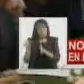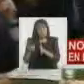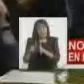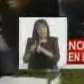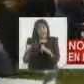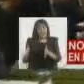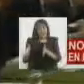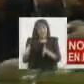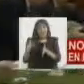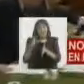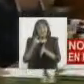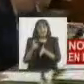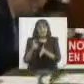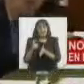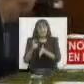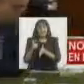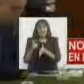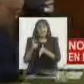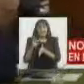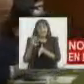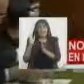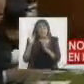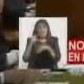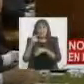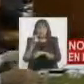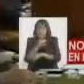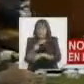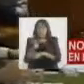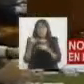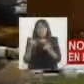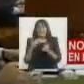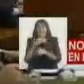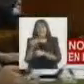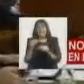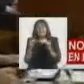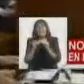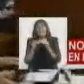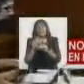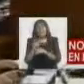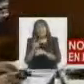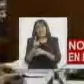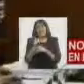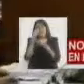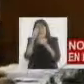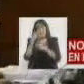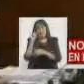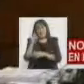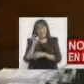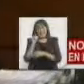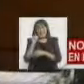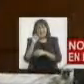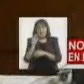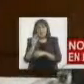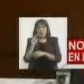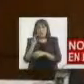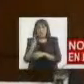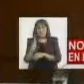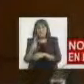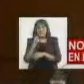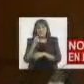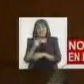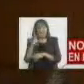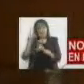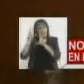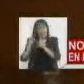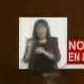canal que inexistente, y que más bien el reporte de ayer de Naciones Unidas nos dice,